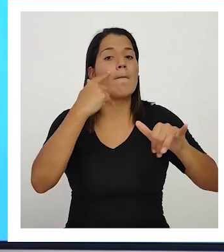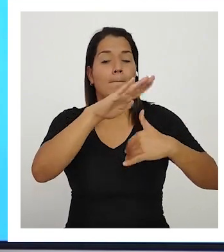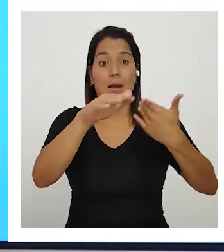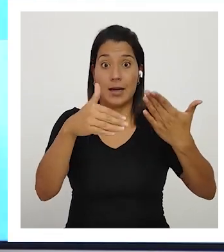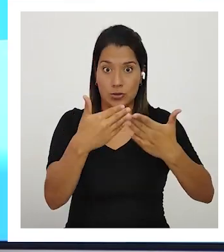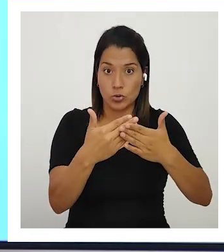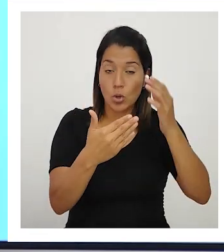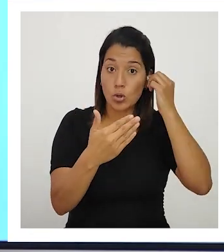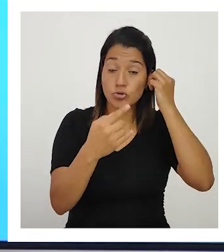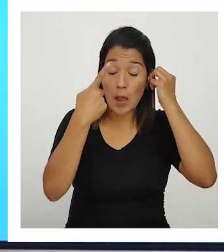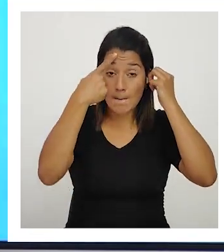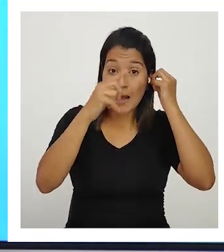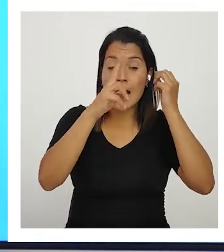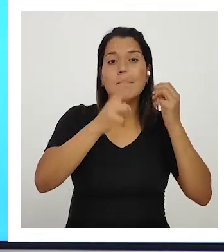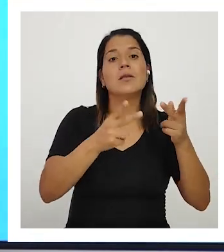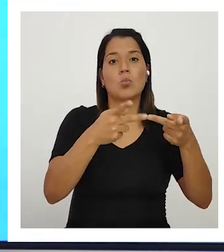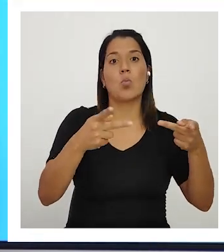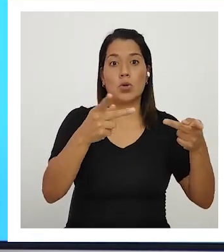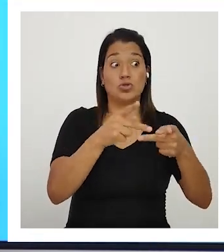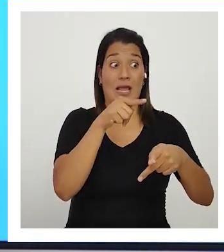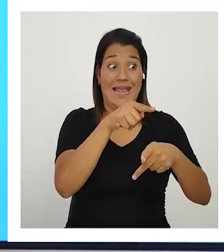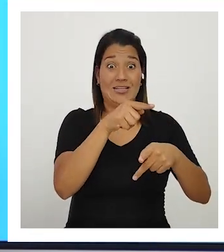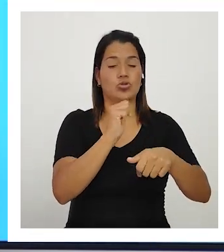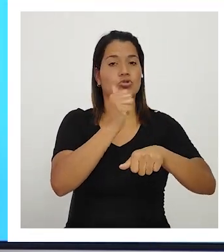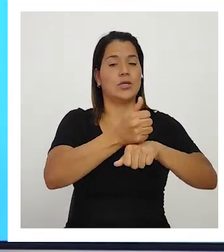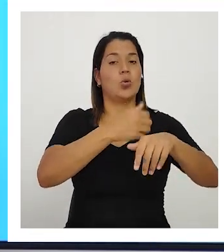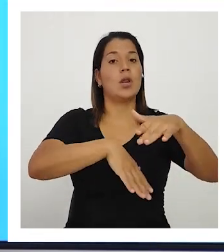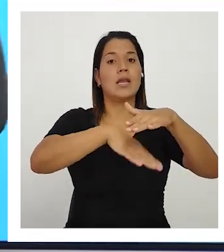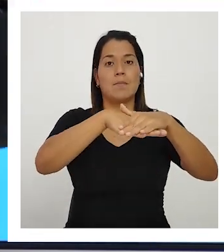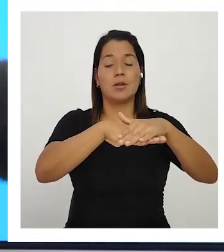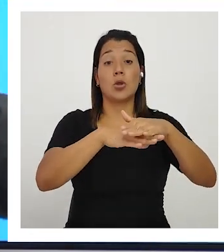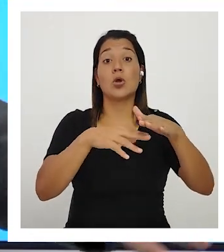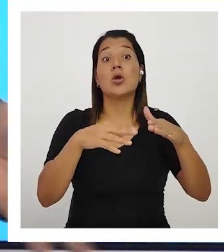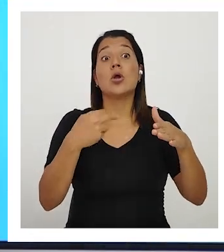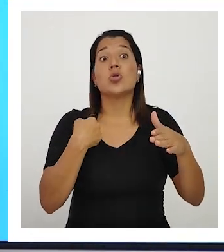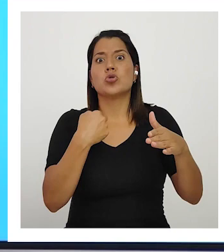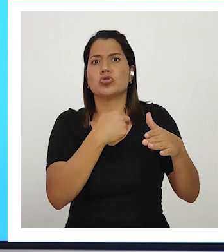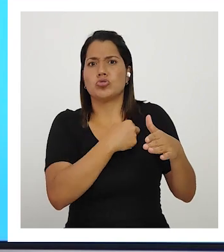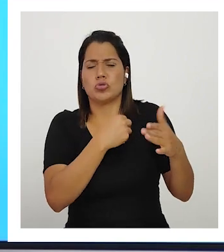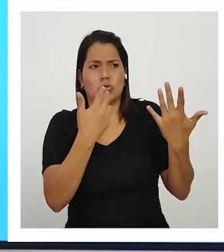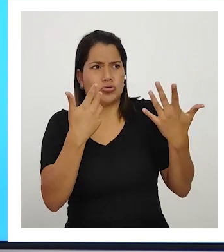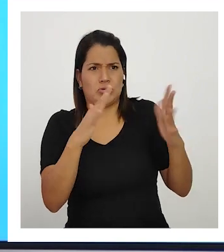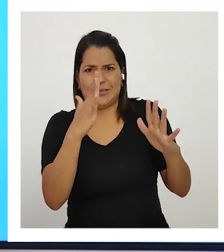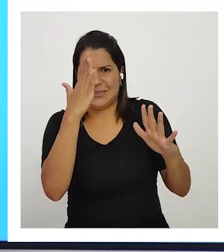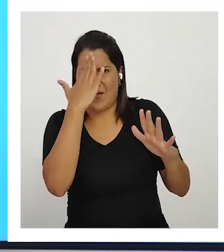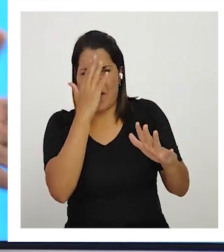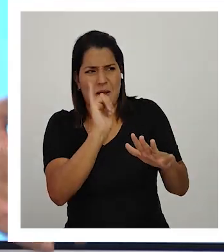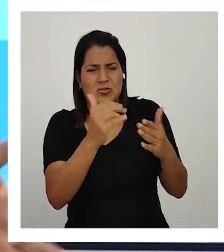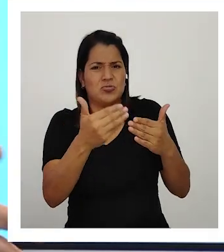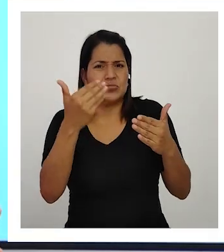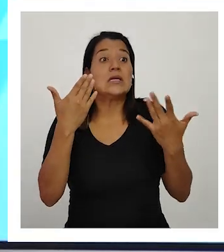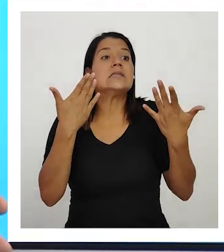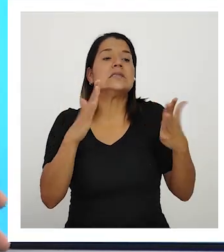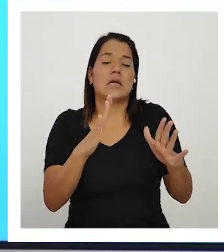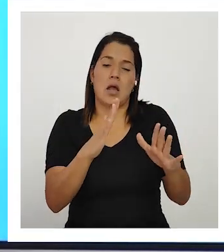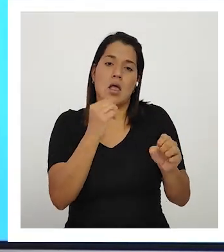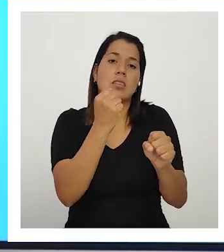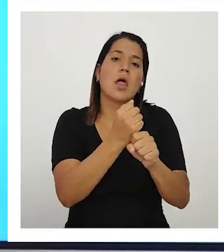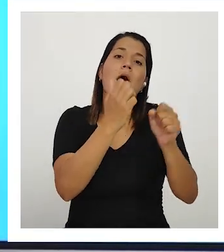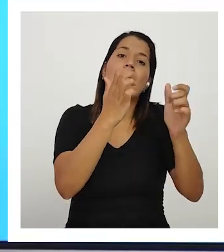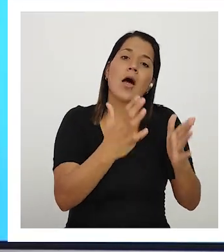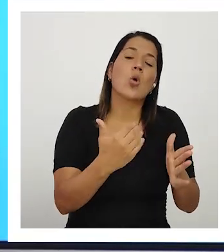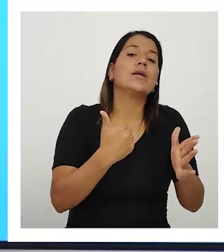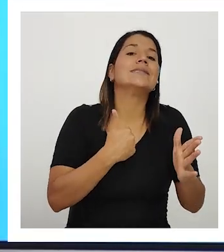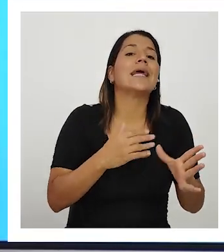también puso límites. Lo que hemos escuchado ya eso quedó para el pasado y hay derechos de los trabajadores que son irrenunciables.